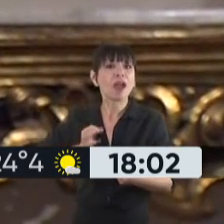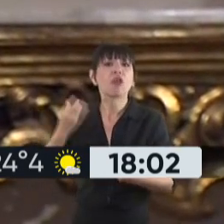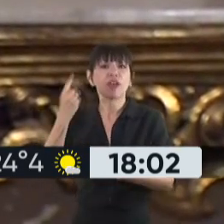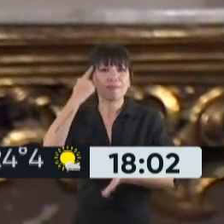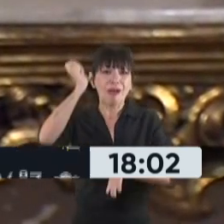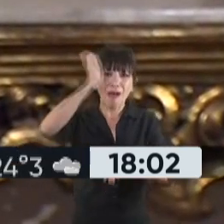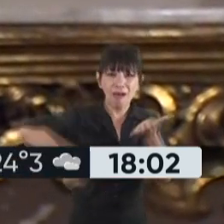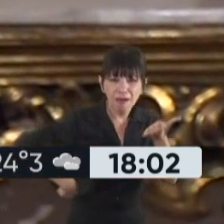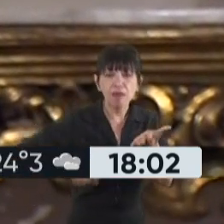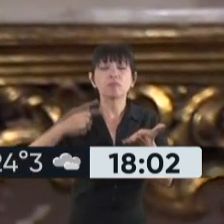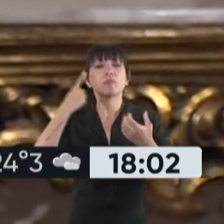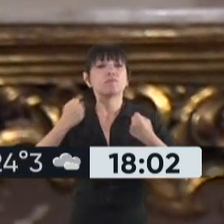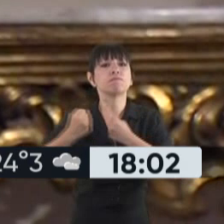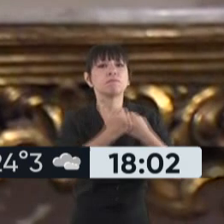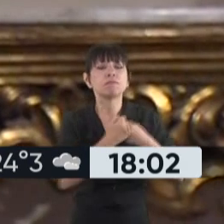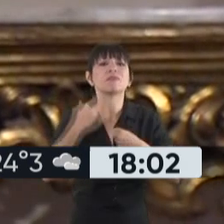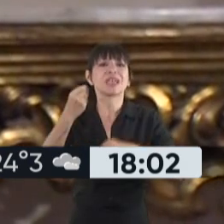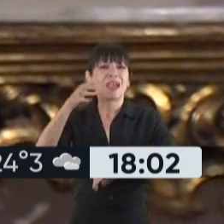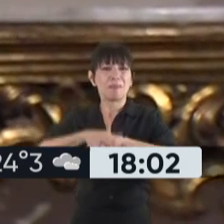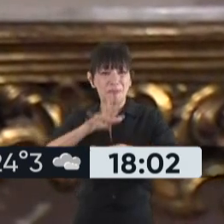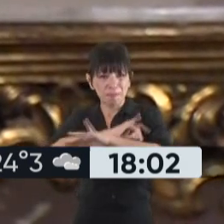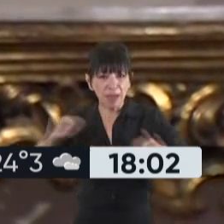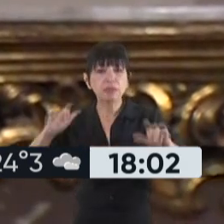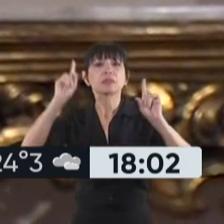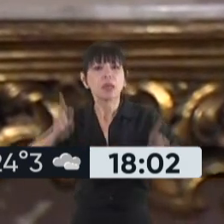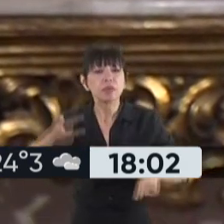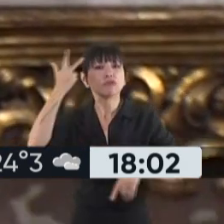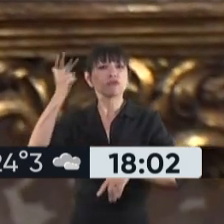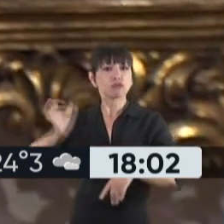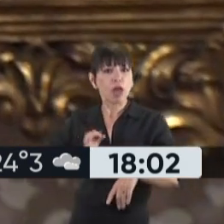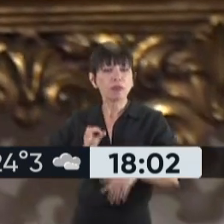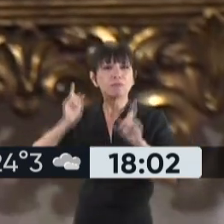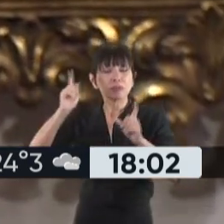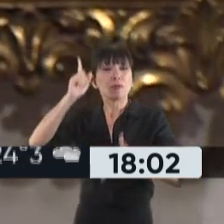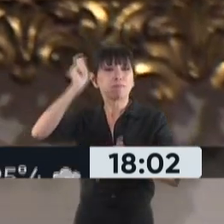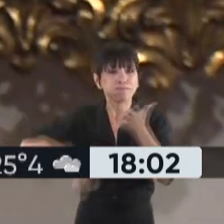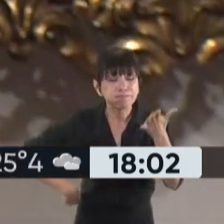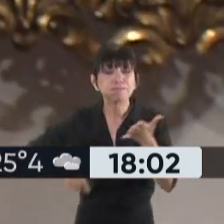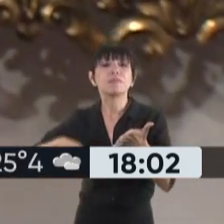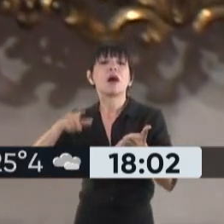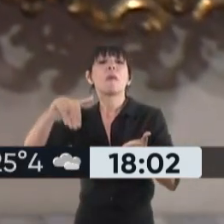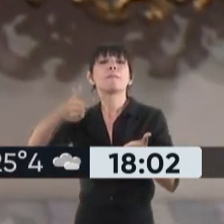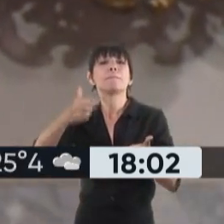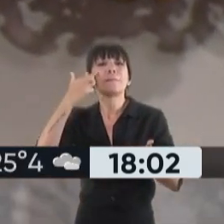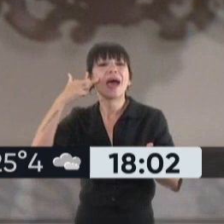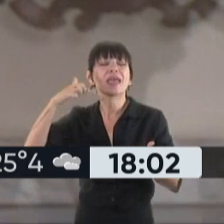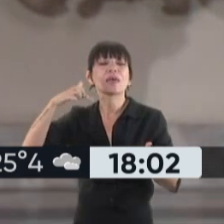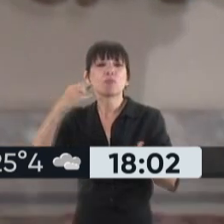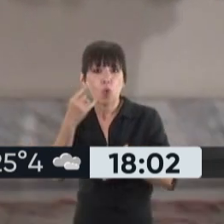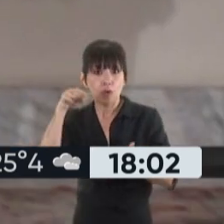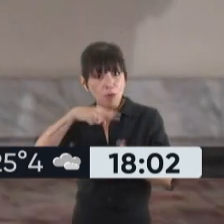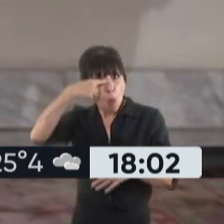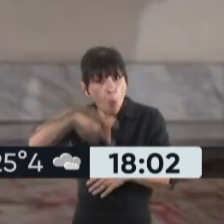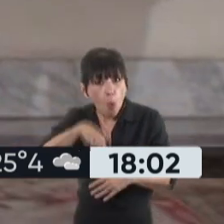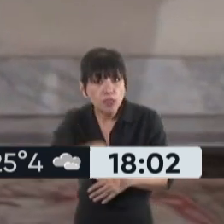Paz y Amistad y 18 años desde la firma del Tratado de Maipú. Este último instrumento, como saben, fue el